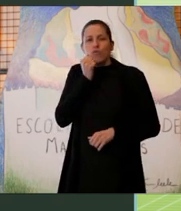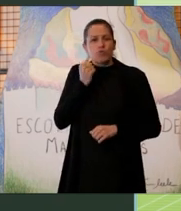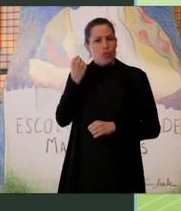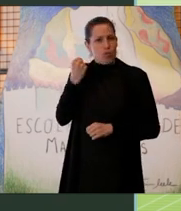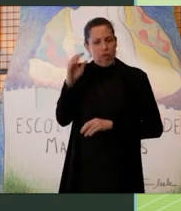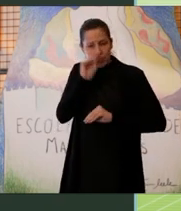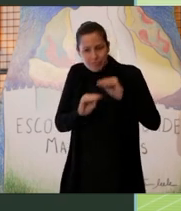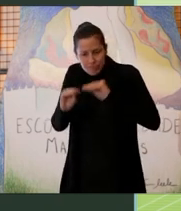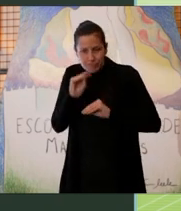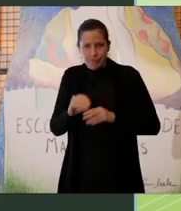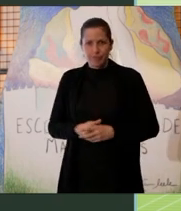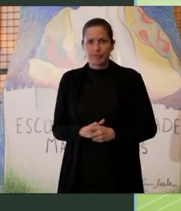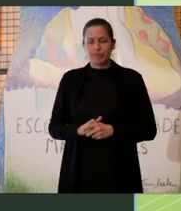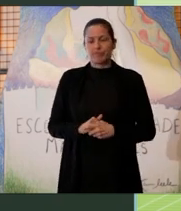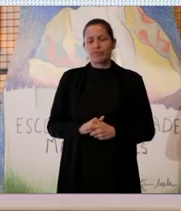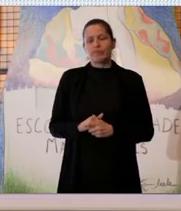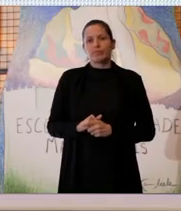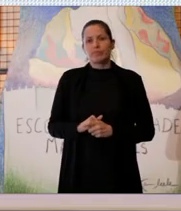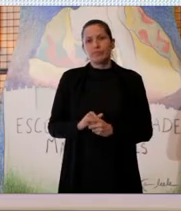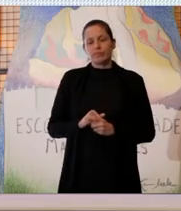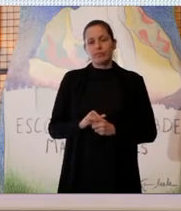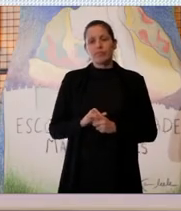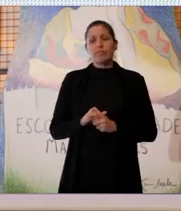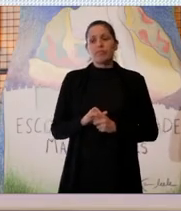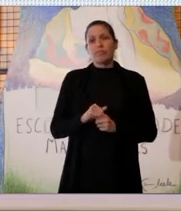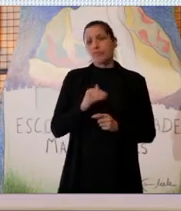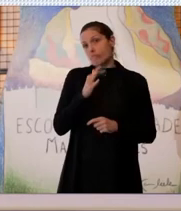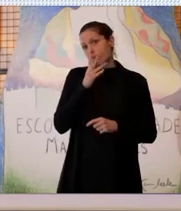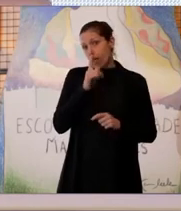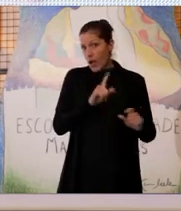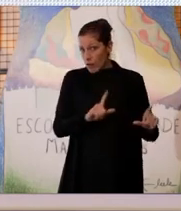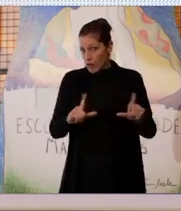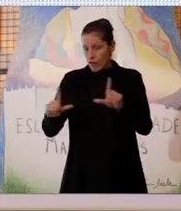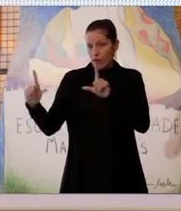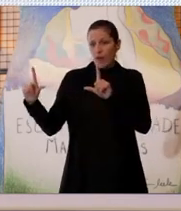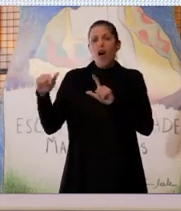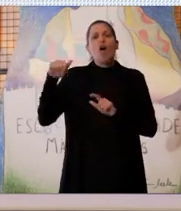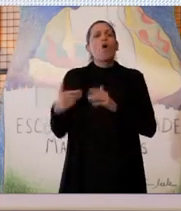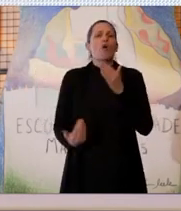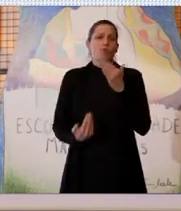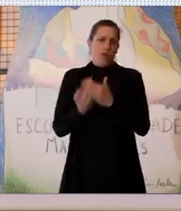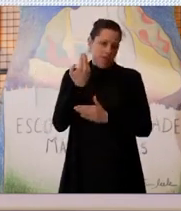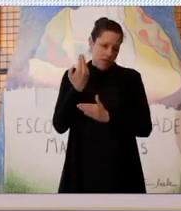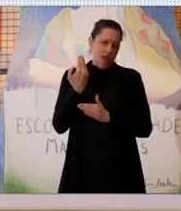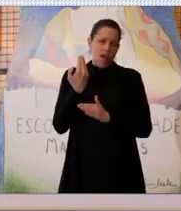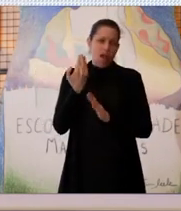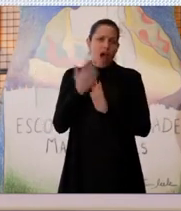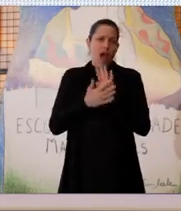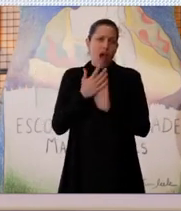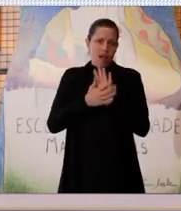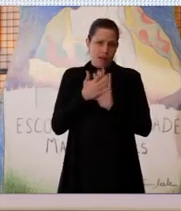y a esto Ahora vamos a de lo que creo que se ha debatido esta mañana las trampas De la paridad